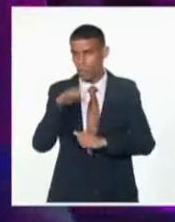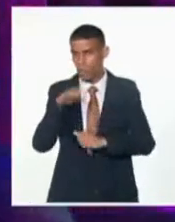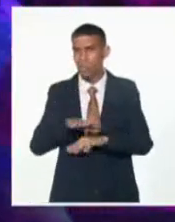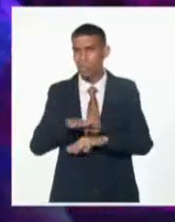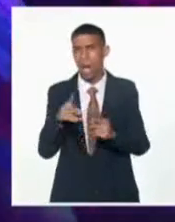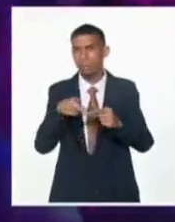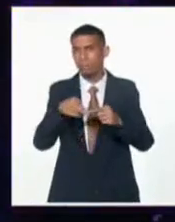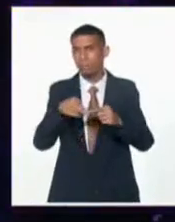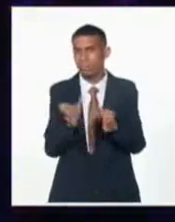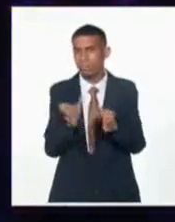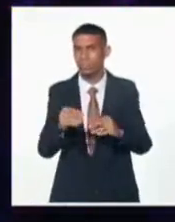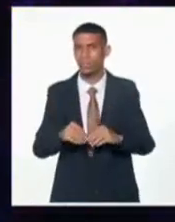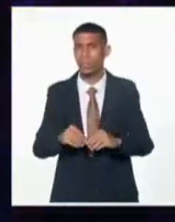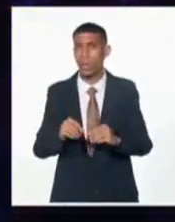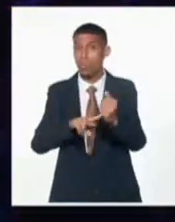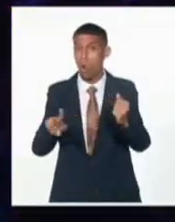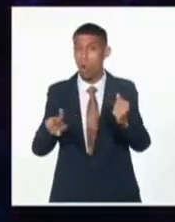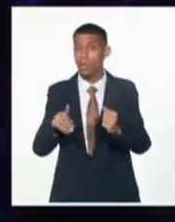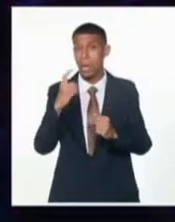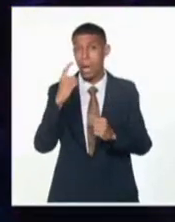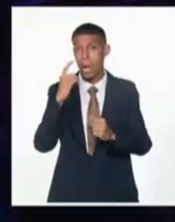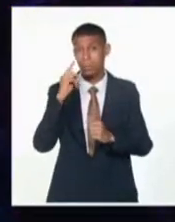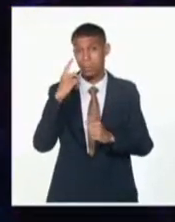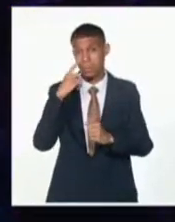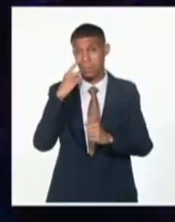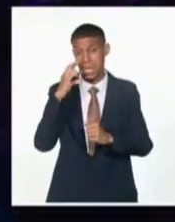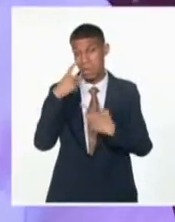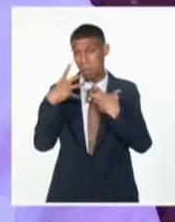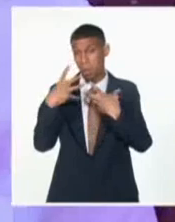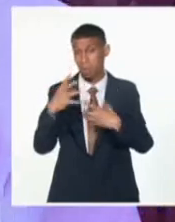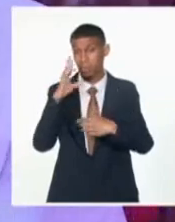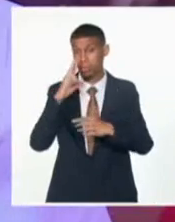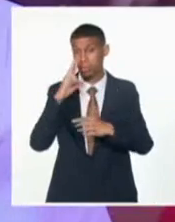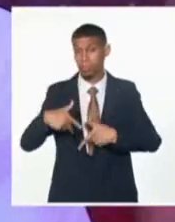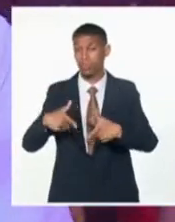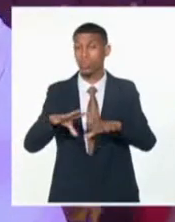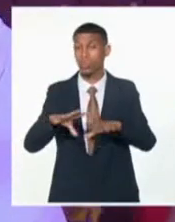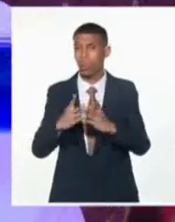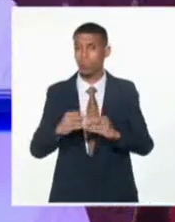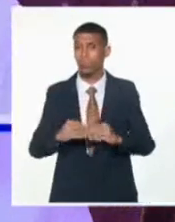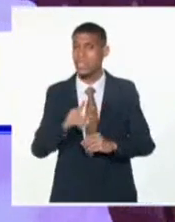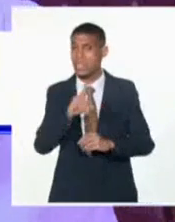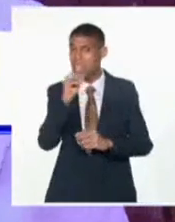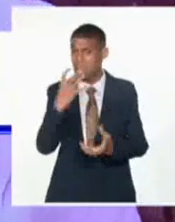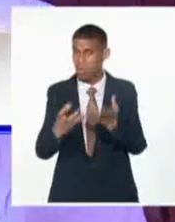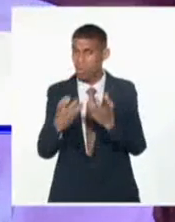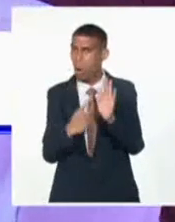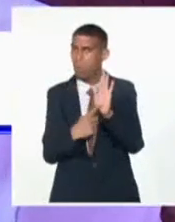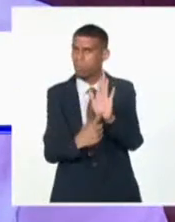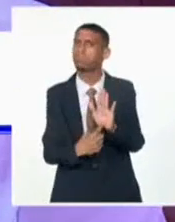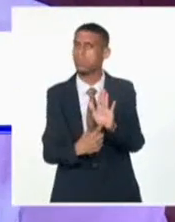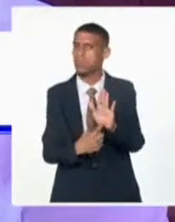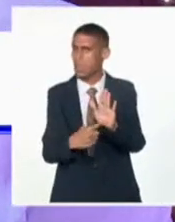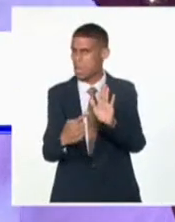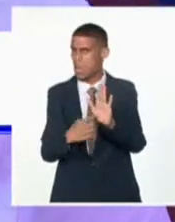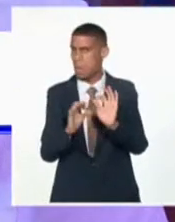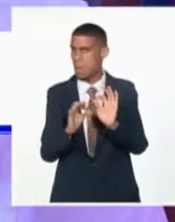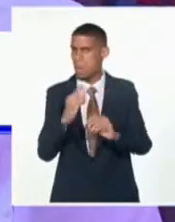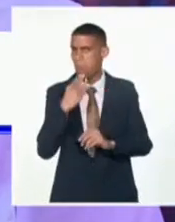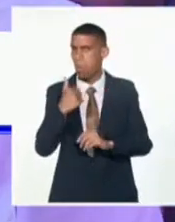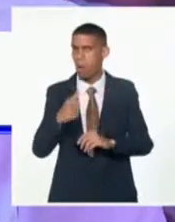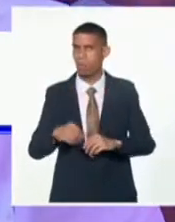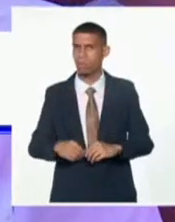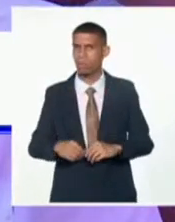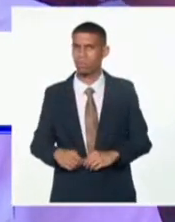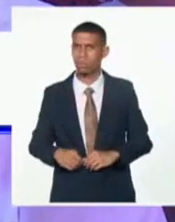provincia reconocida por la sostenibilidad del deporte en la base. Y Cienfuegos ha sido nuestro de ellos. Ha estado dentro de los 5 primeros lugares. En este